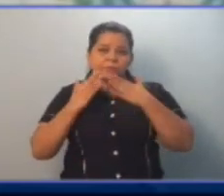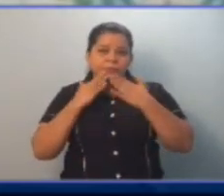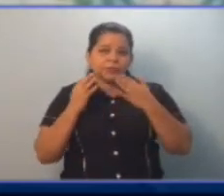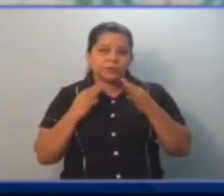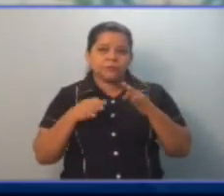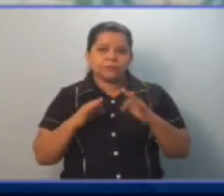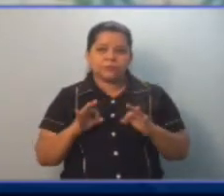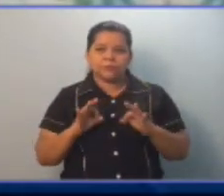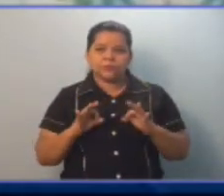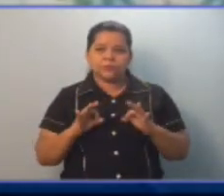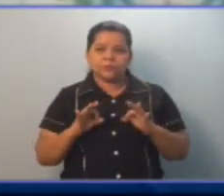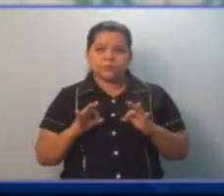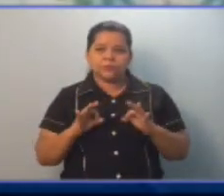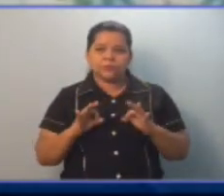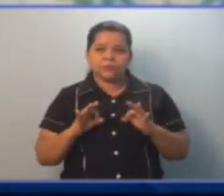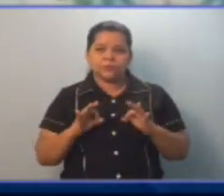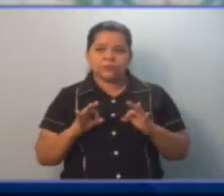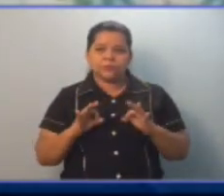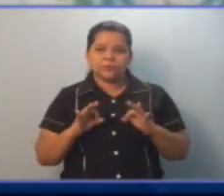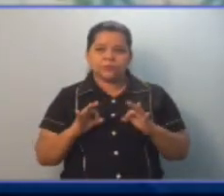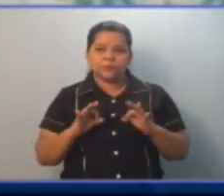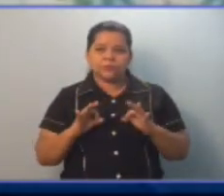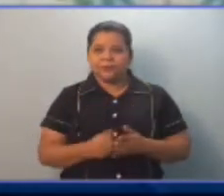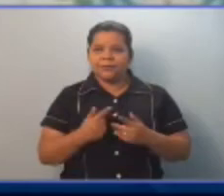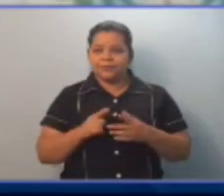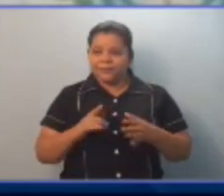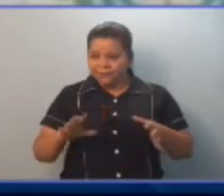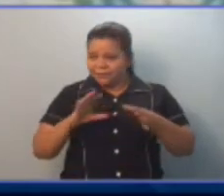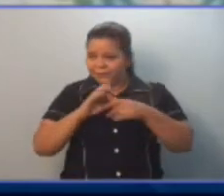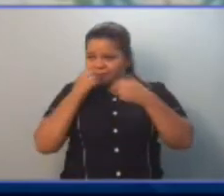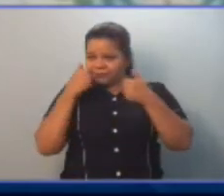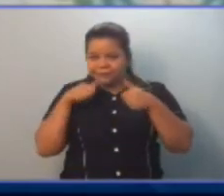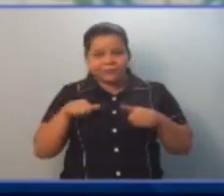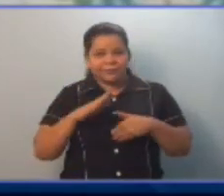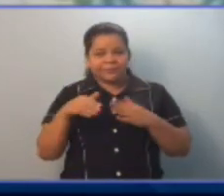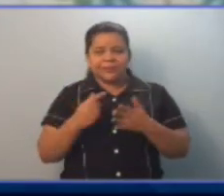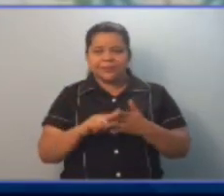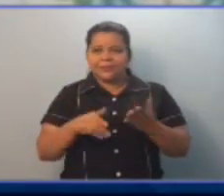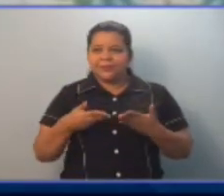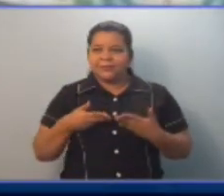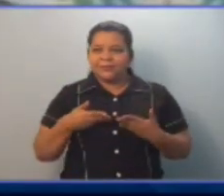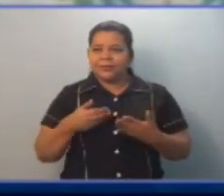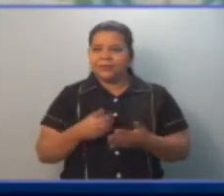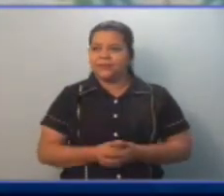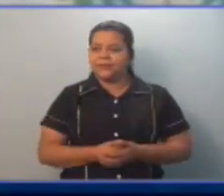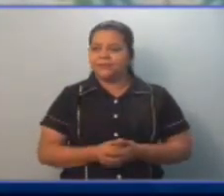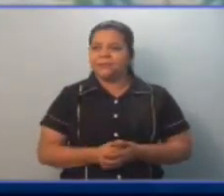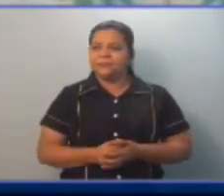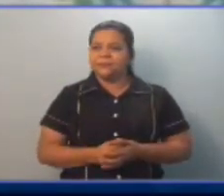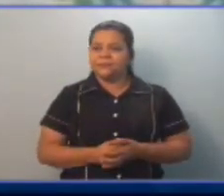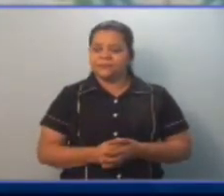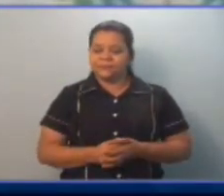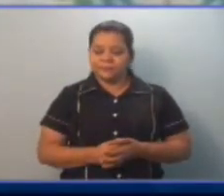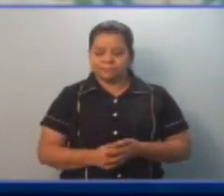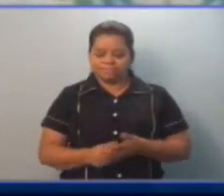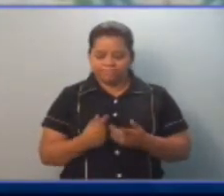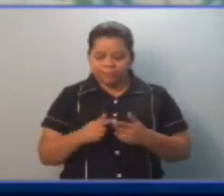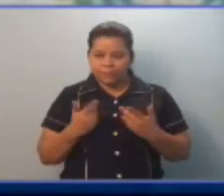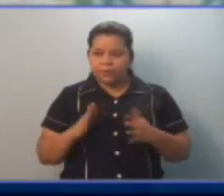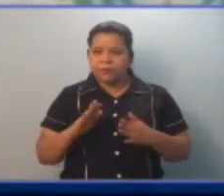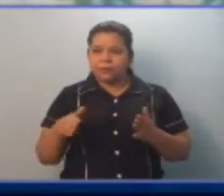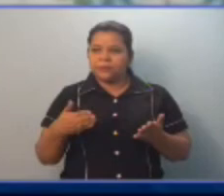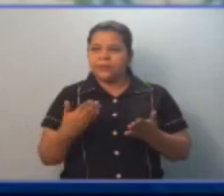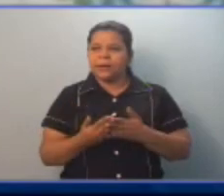forma de que salvan, digamos, entre comillas, la constitucionalidad del texto en atención a, como le